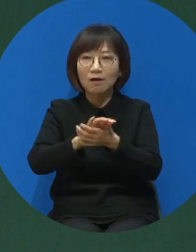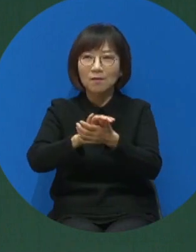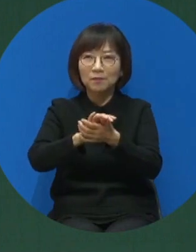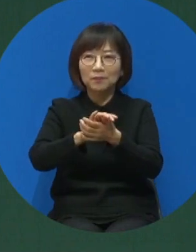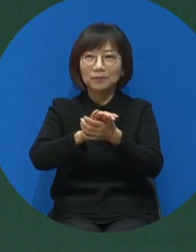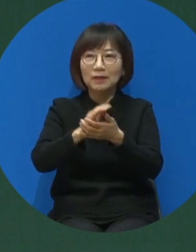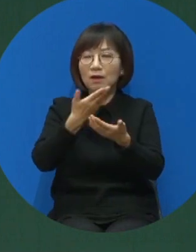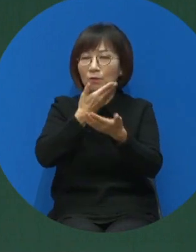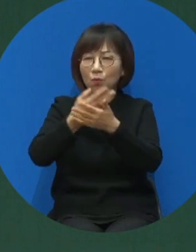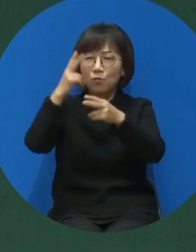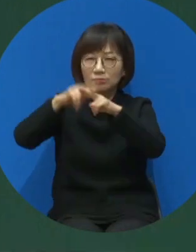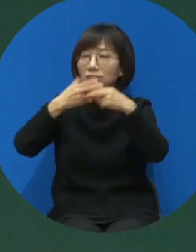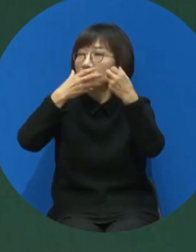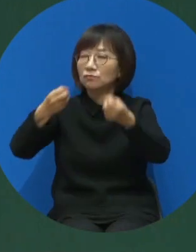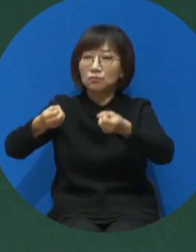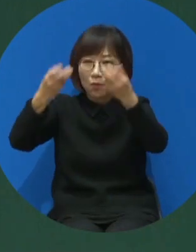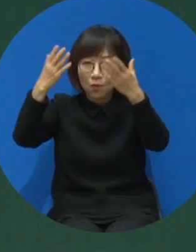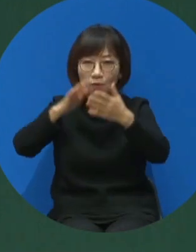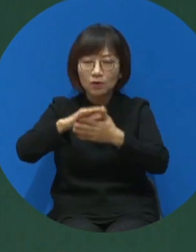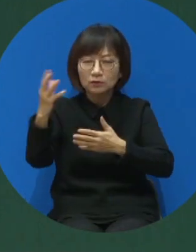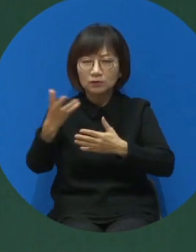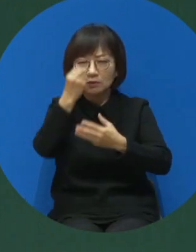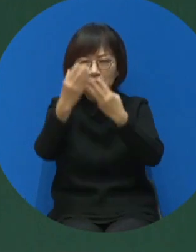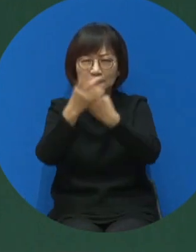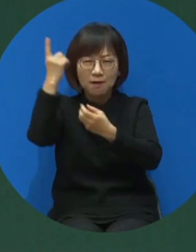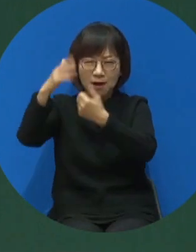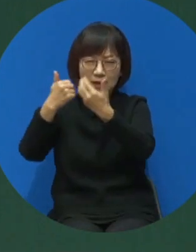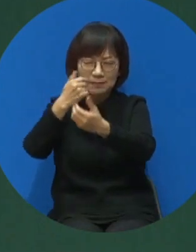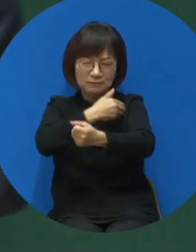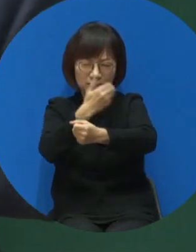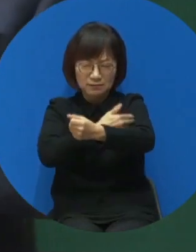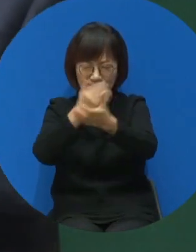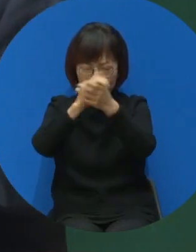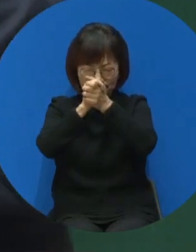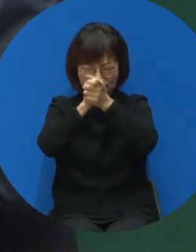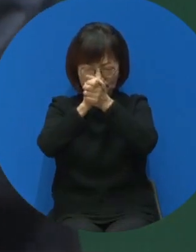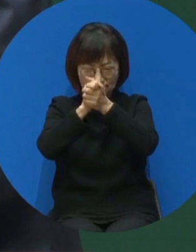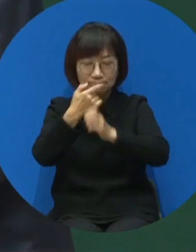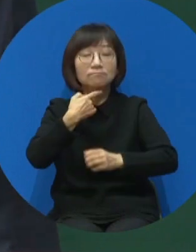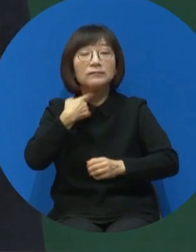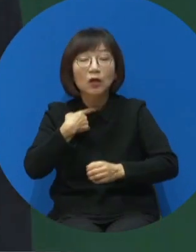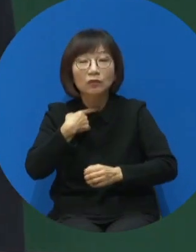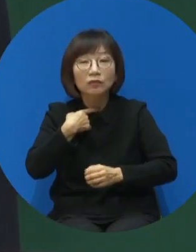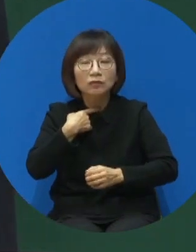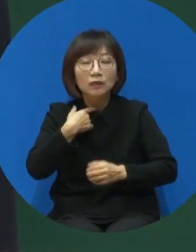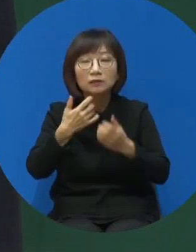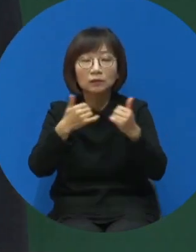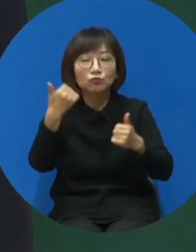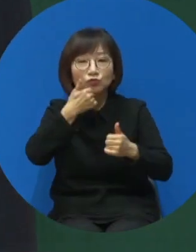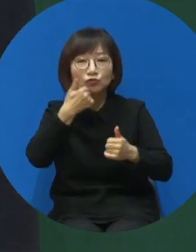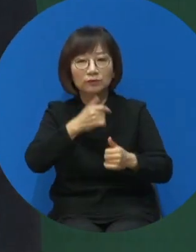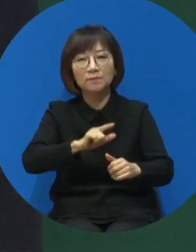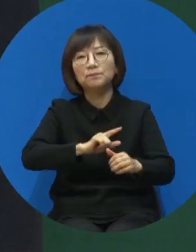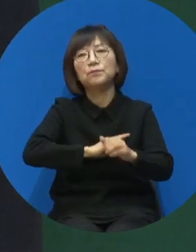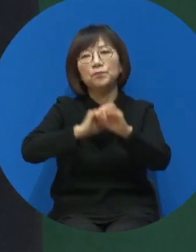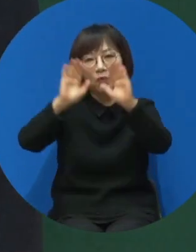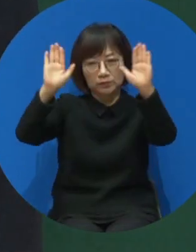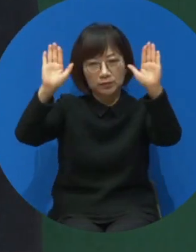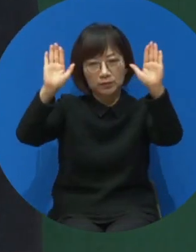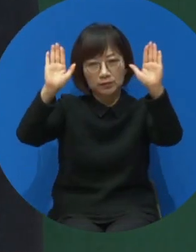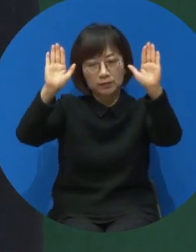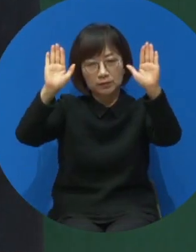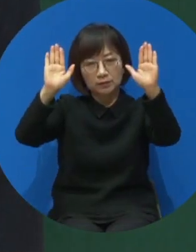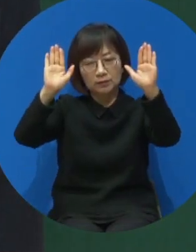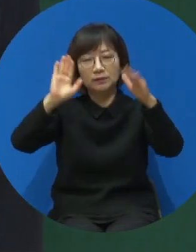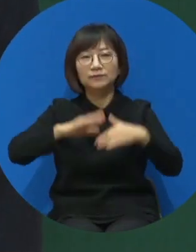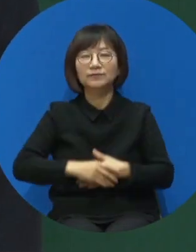18 y yo un hijo tuyo primion ha hecho un lado ayer de las personas tienen un excelente un cociente intelectual muy bajo porque si no conoce lo espiritual tienen un